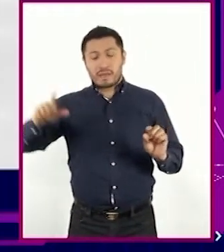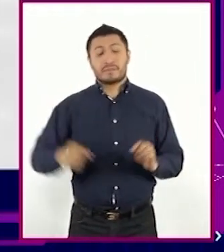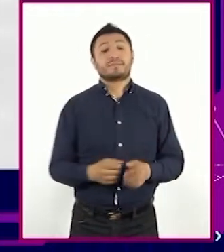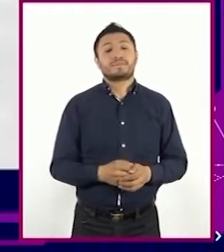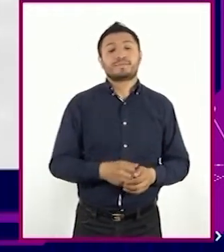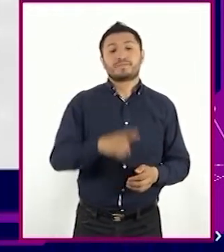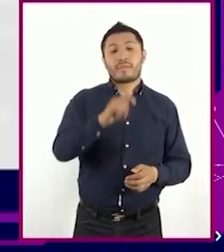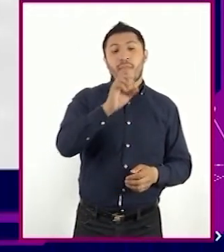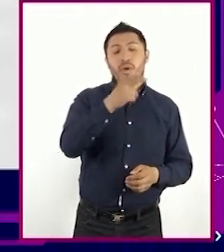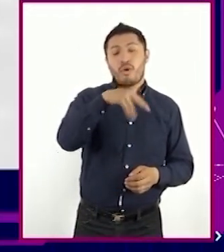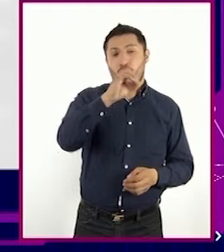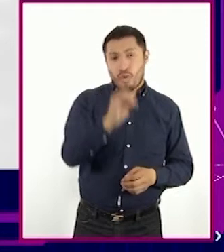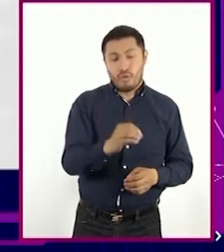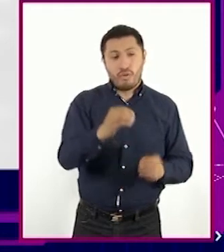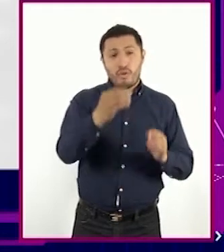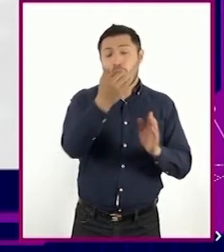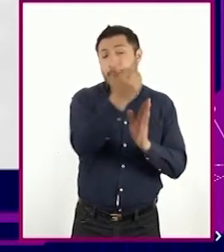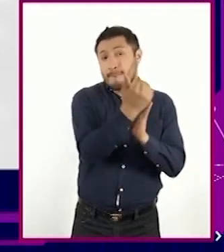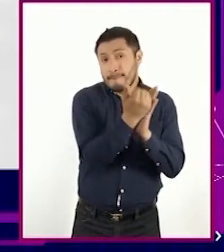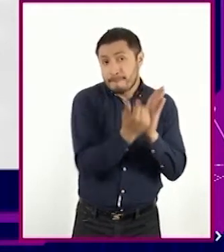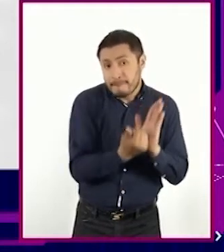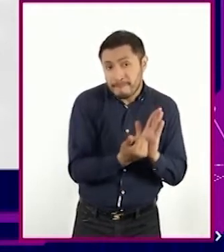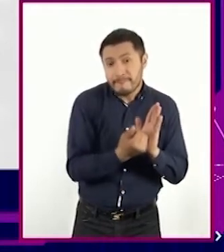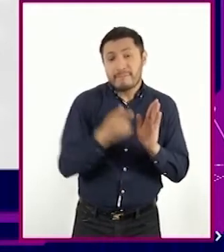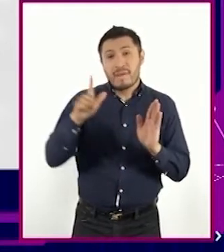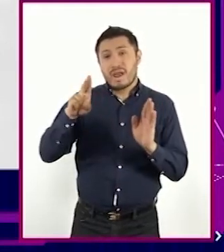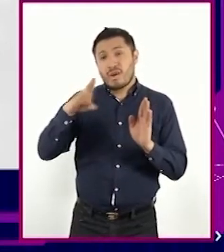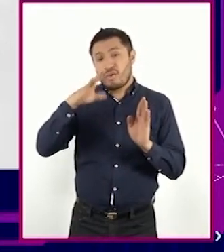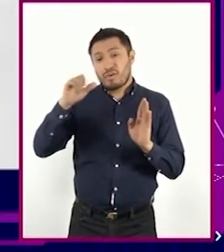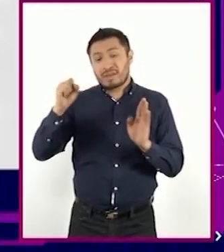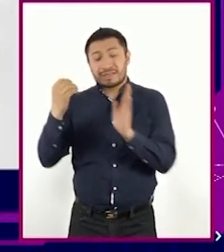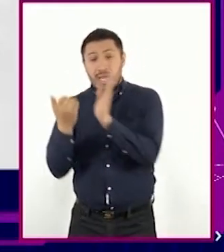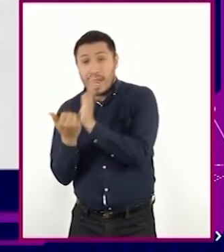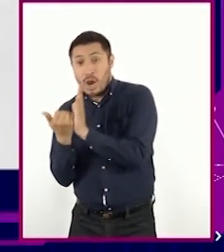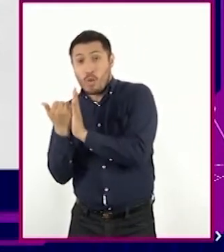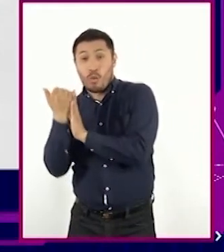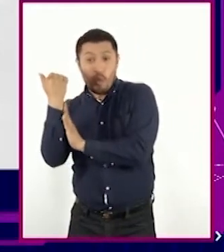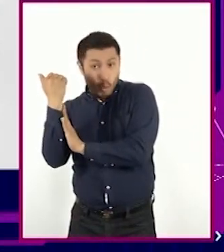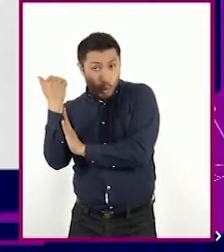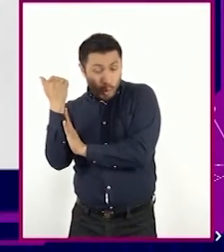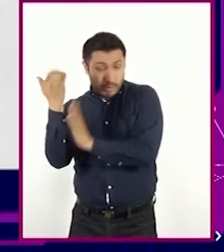Toño marcó el menor tiempo. Y Lucas marcó el mayor tiempo.